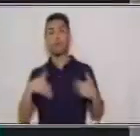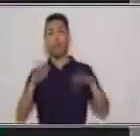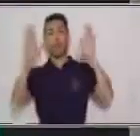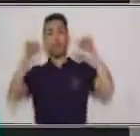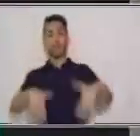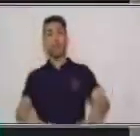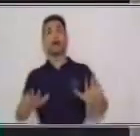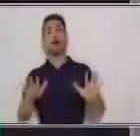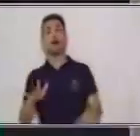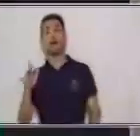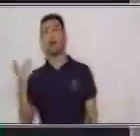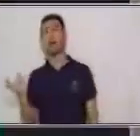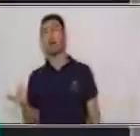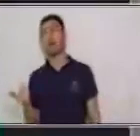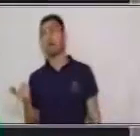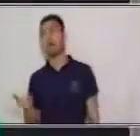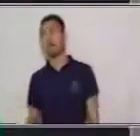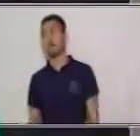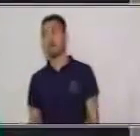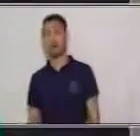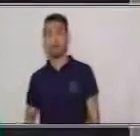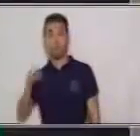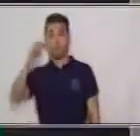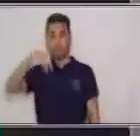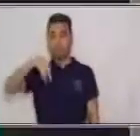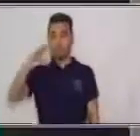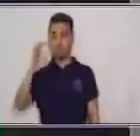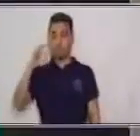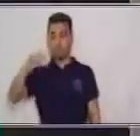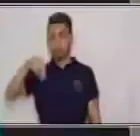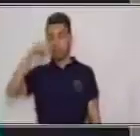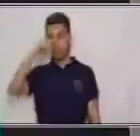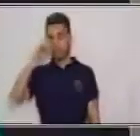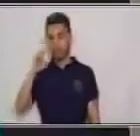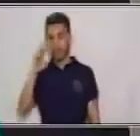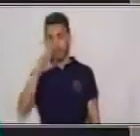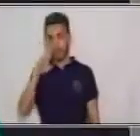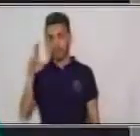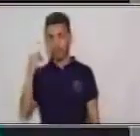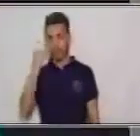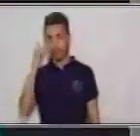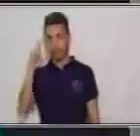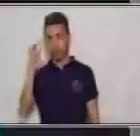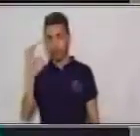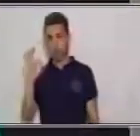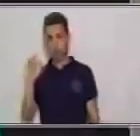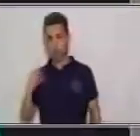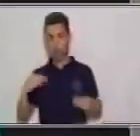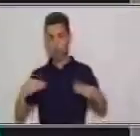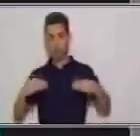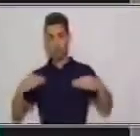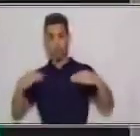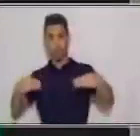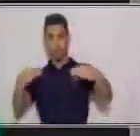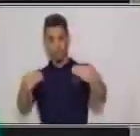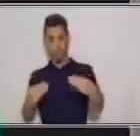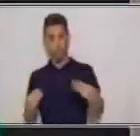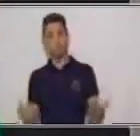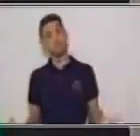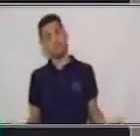Monterrico, por ejemplo, ¿sí? Estos son sustantivos propios porque